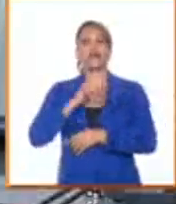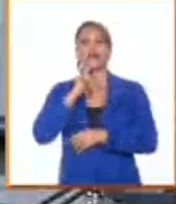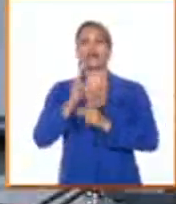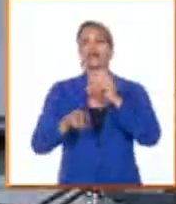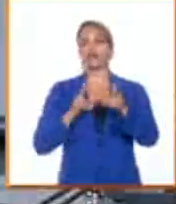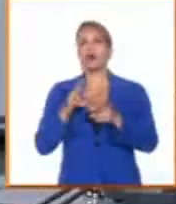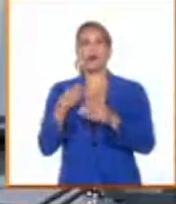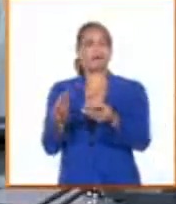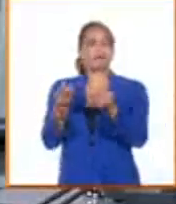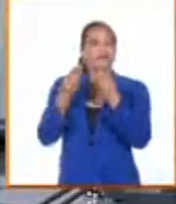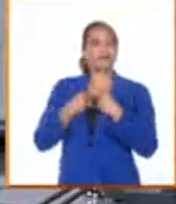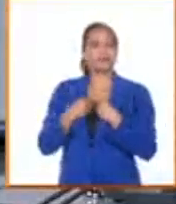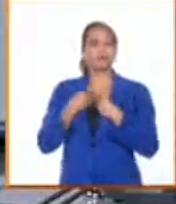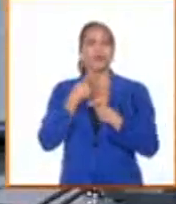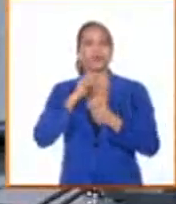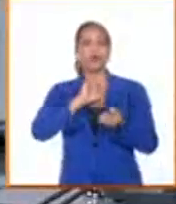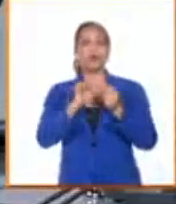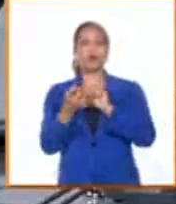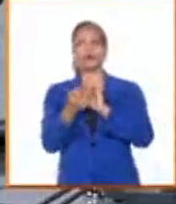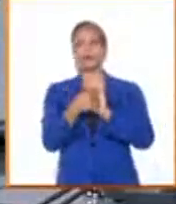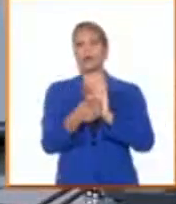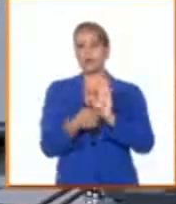cuántas obligaciones también establece? Sí,